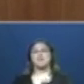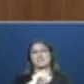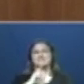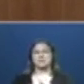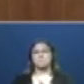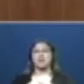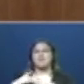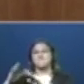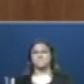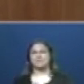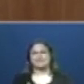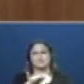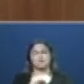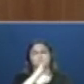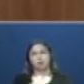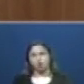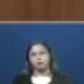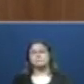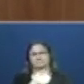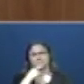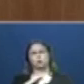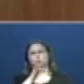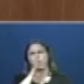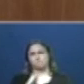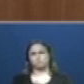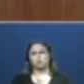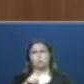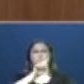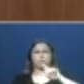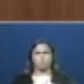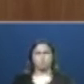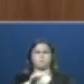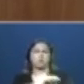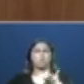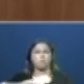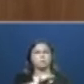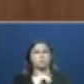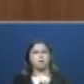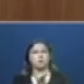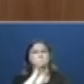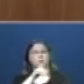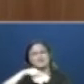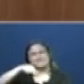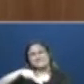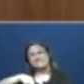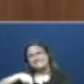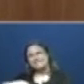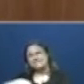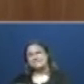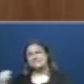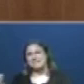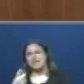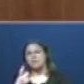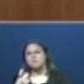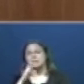decisiva no exenta sin embargo de graves problemas y conflictos sociales a través de la muy exigente ejecución de